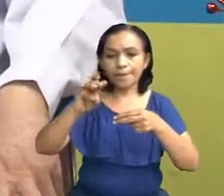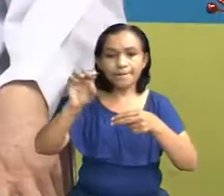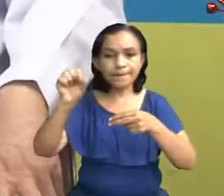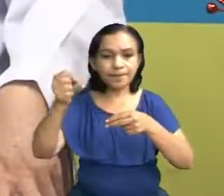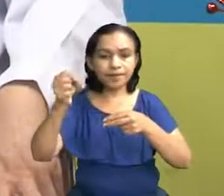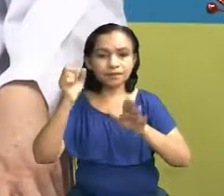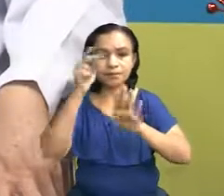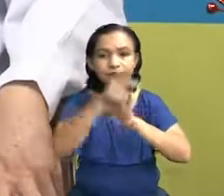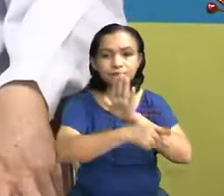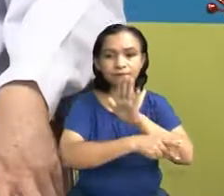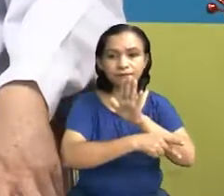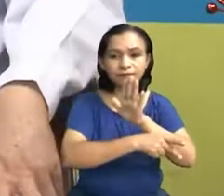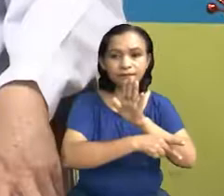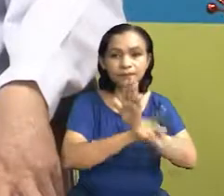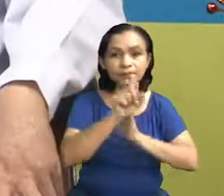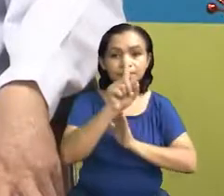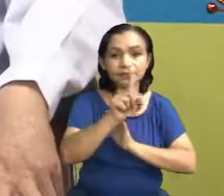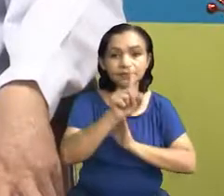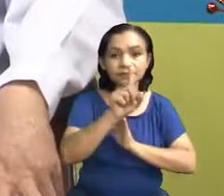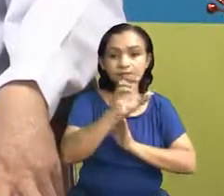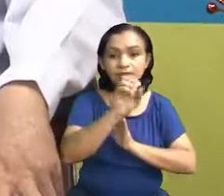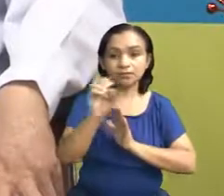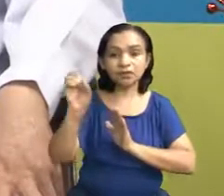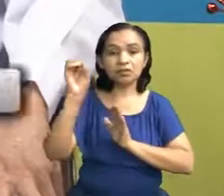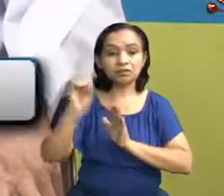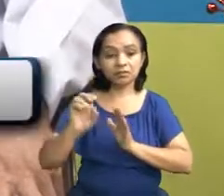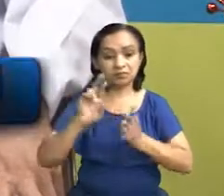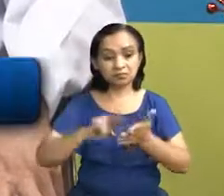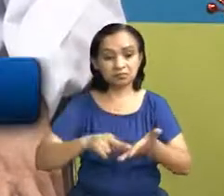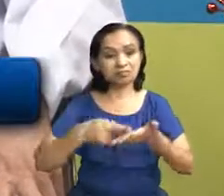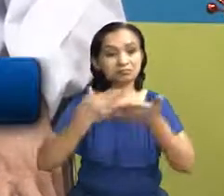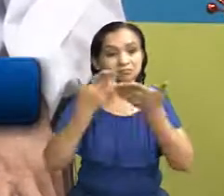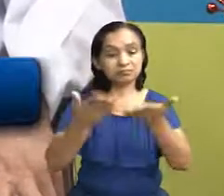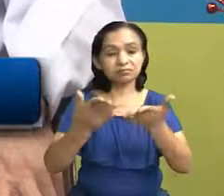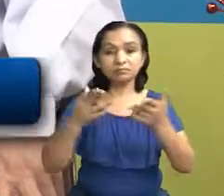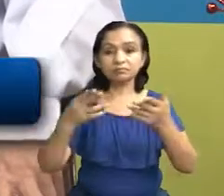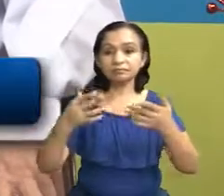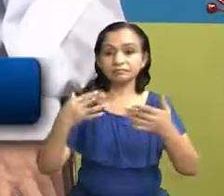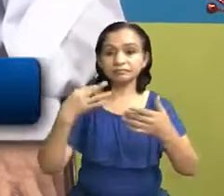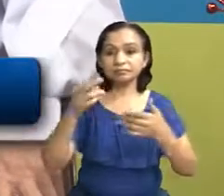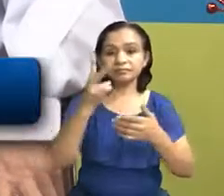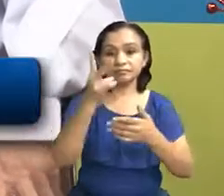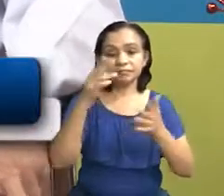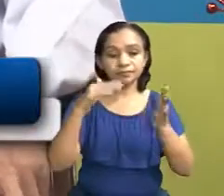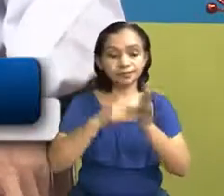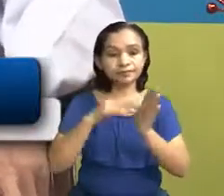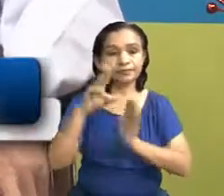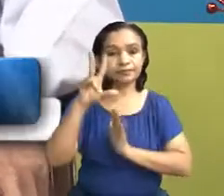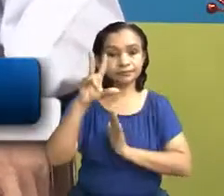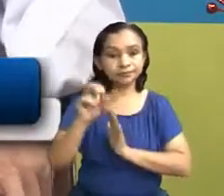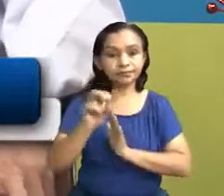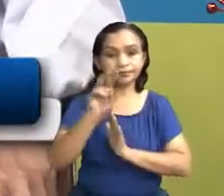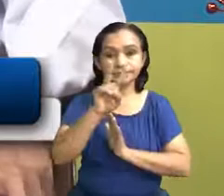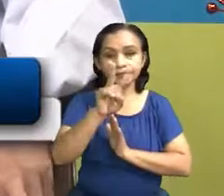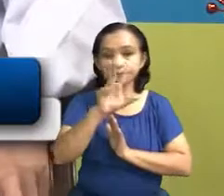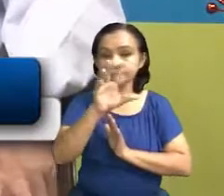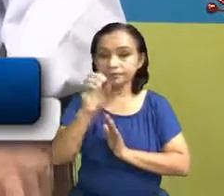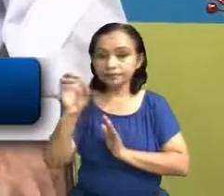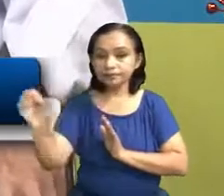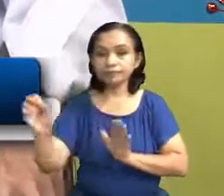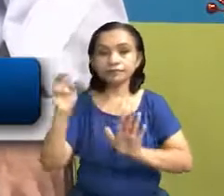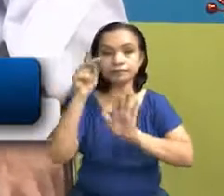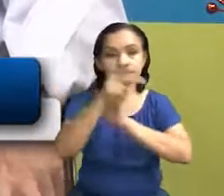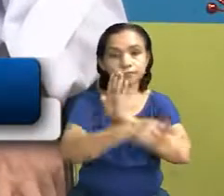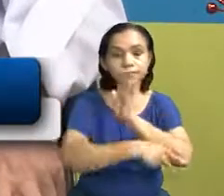países del mundo, que es el 100% de donación voluntaria. Ahora, se espera que todos los países para el año 2020, son más de 200 países en el mundo,